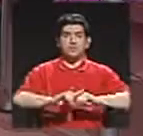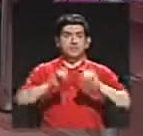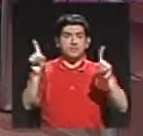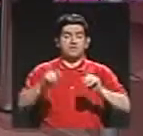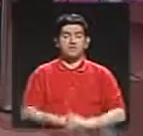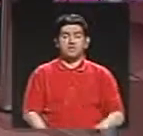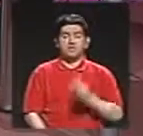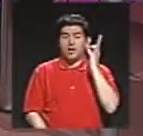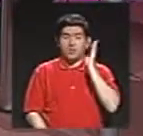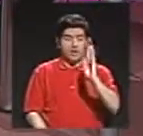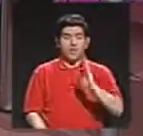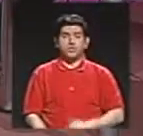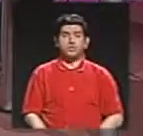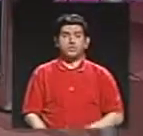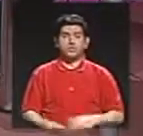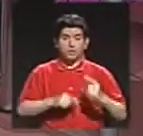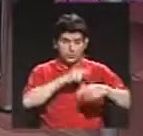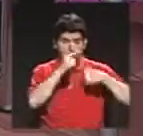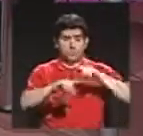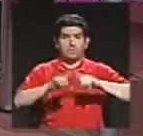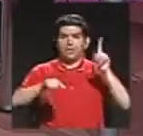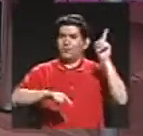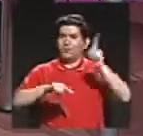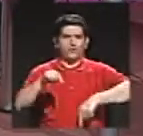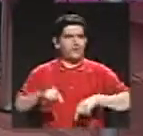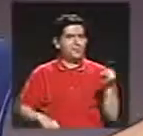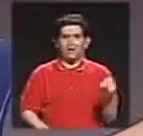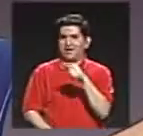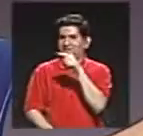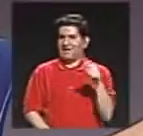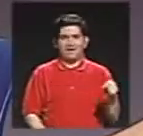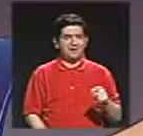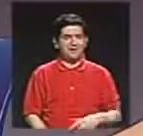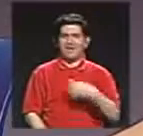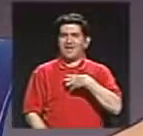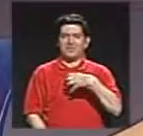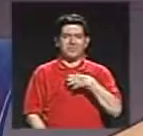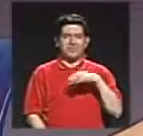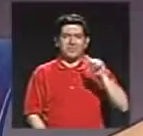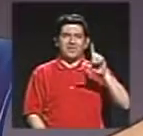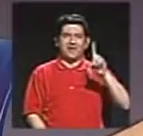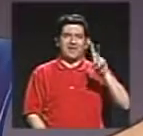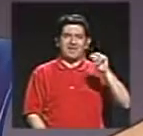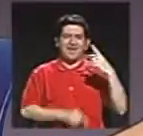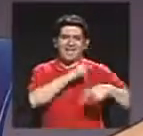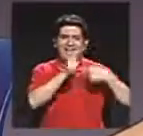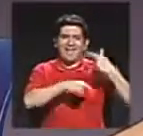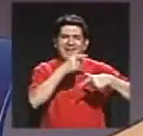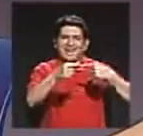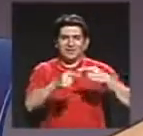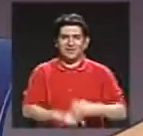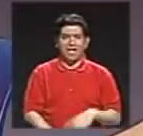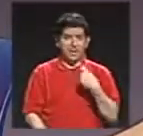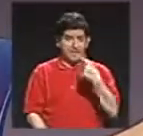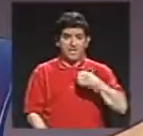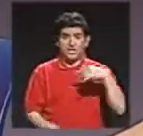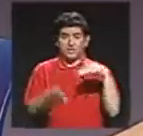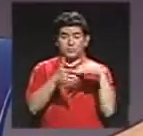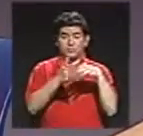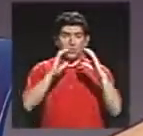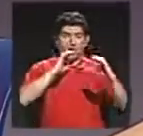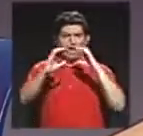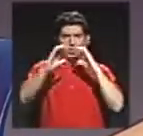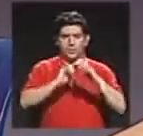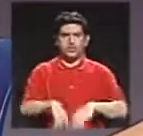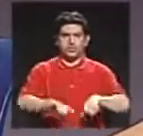su de su generación pero no puede quitarse la generación de ella del ADN verdad Entonces cuando por ejemplo le dije que iba a estudiar comunicación